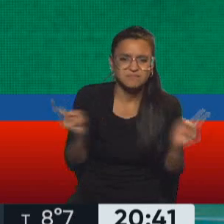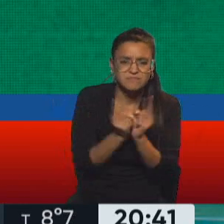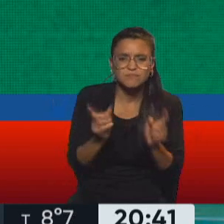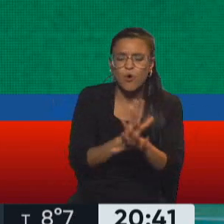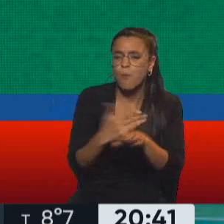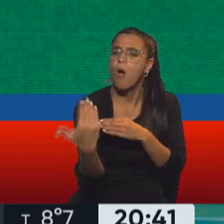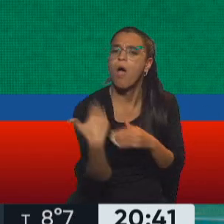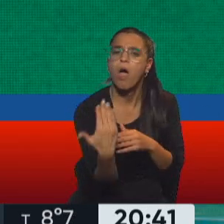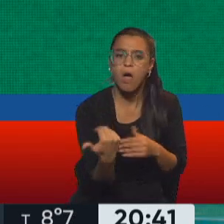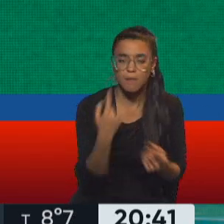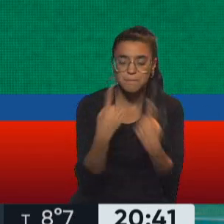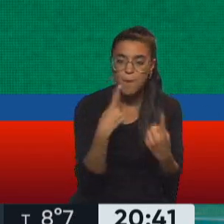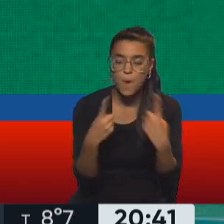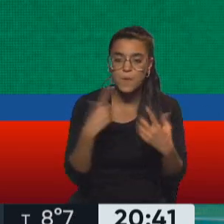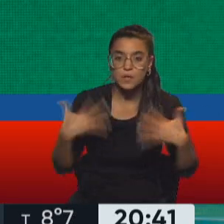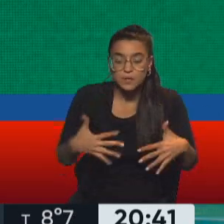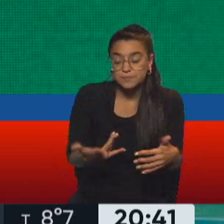un careo. Entonces,